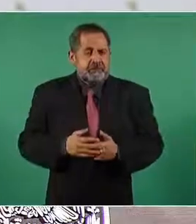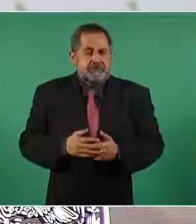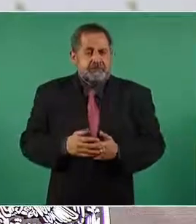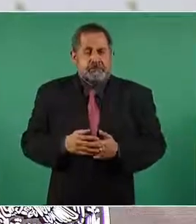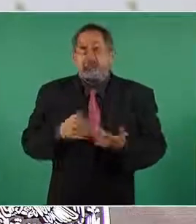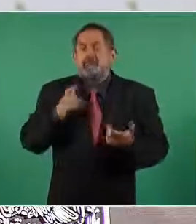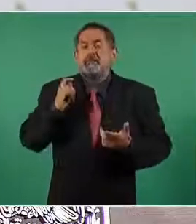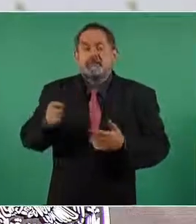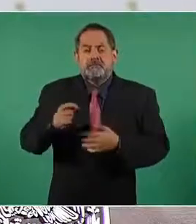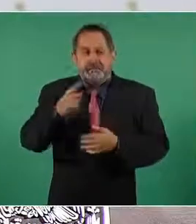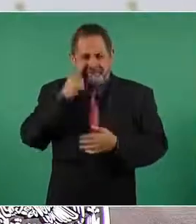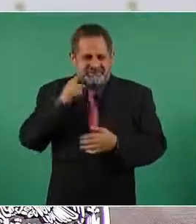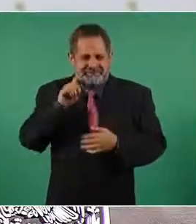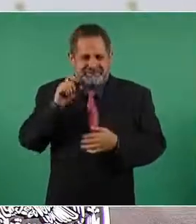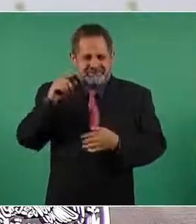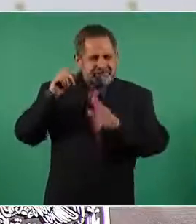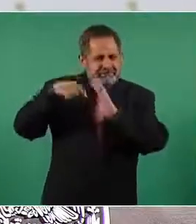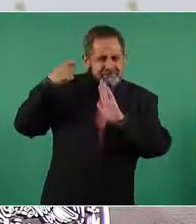Es cosa de ver imágenes